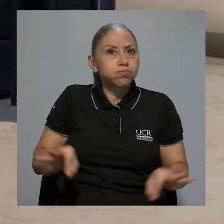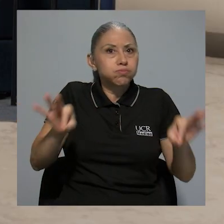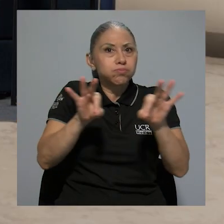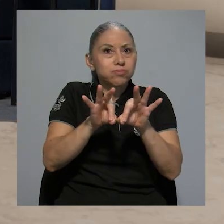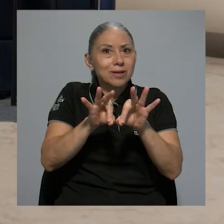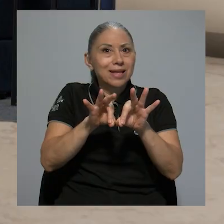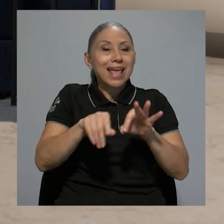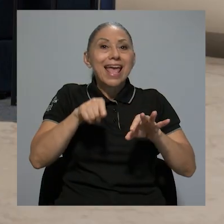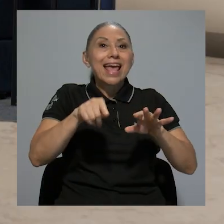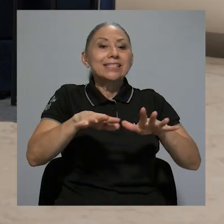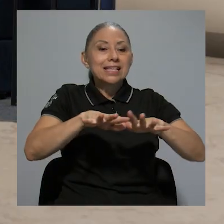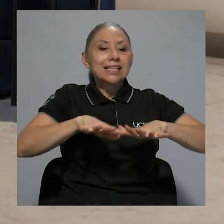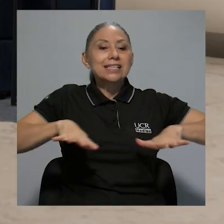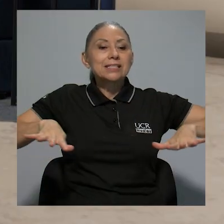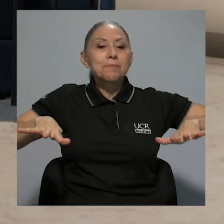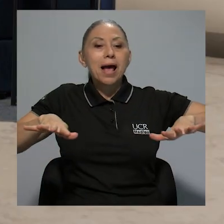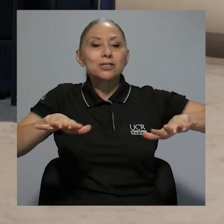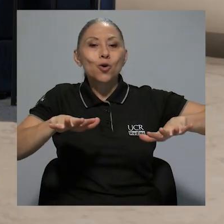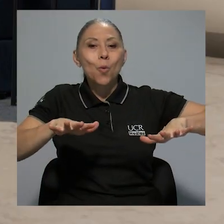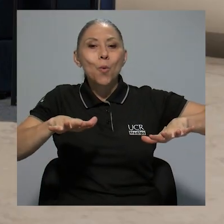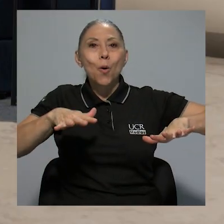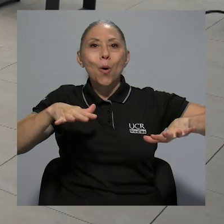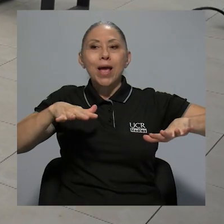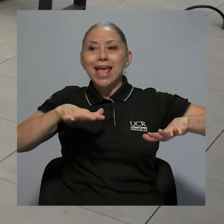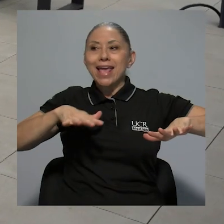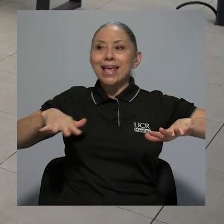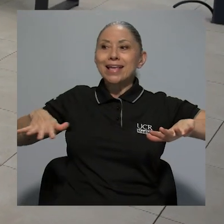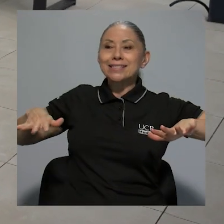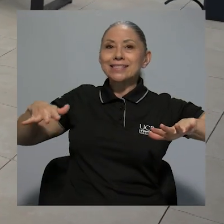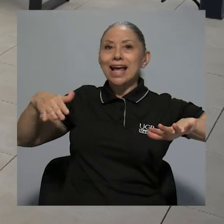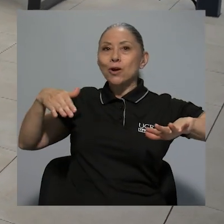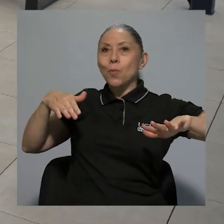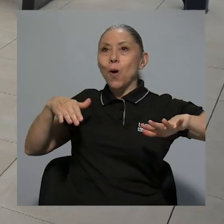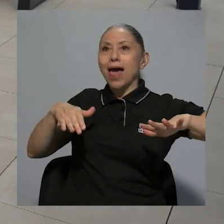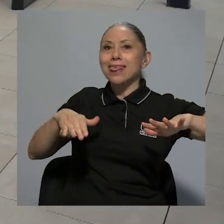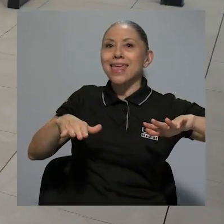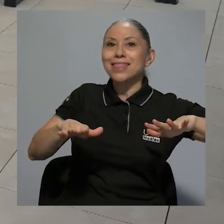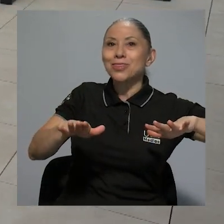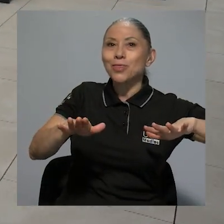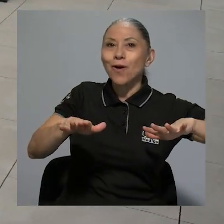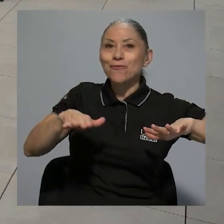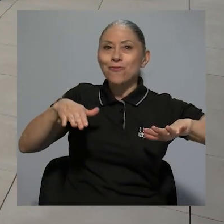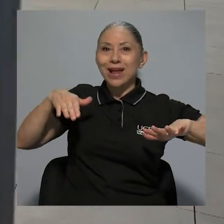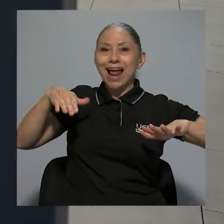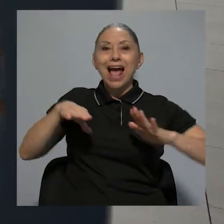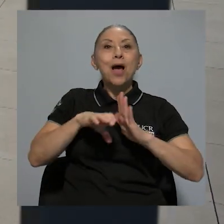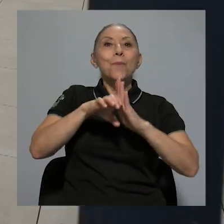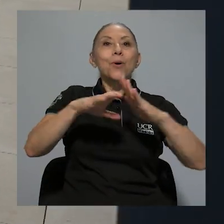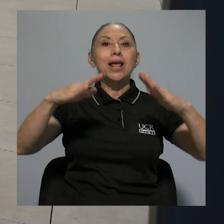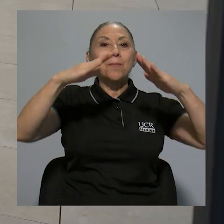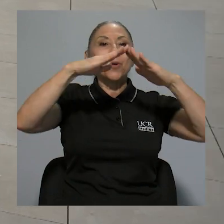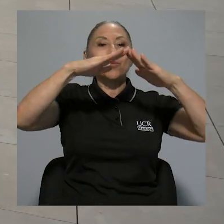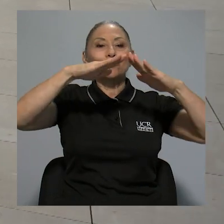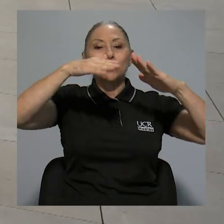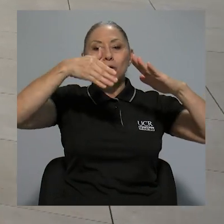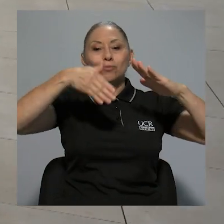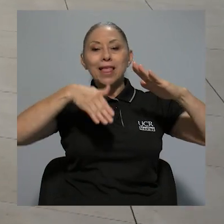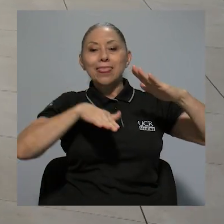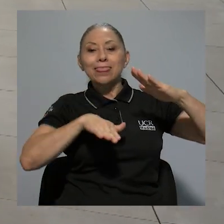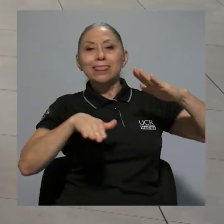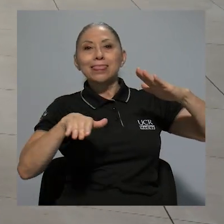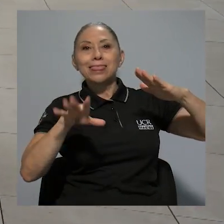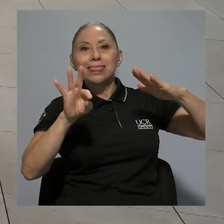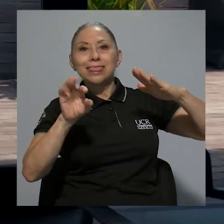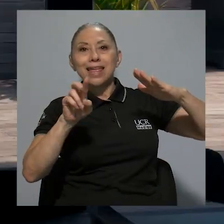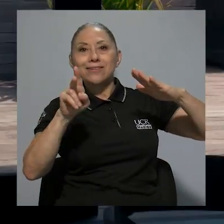entre estar adentro y estar afuera. Entonces, tener terrazas donde yo pueda salir y poder recibir un porcentaje de luz, incluso bajo la sombra.